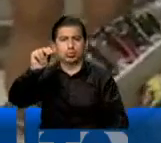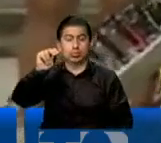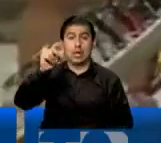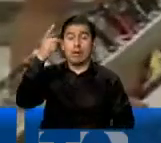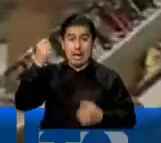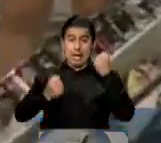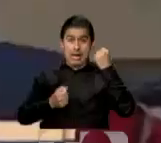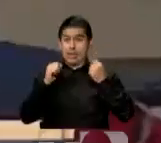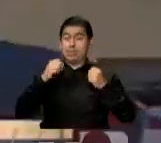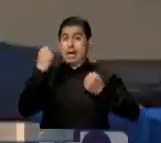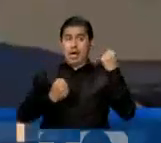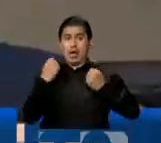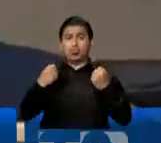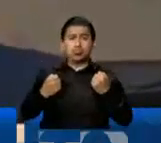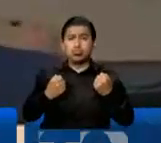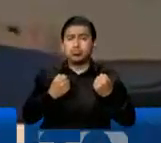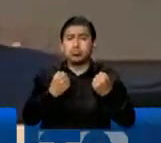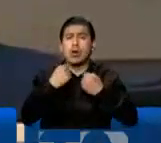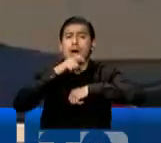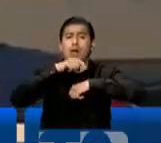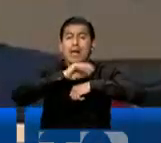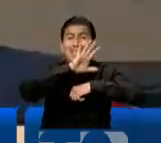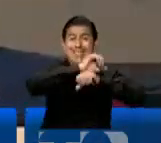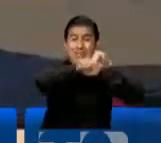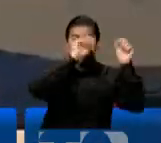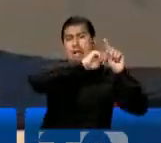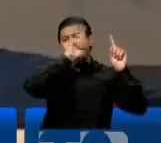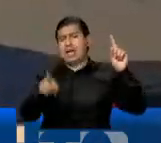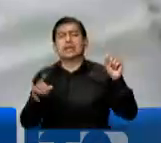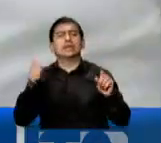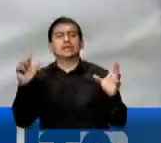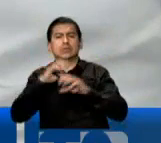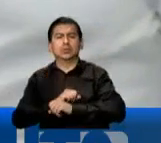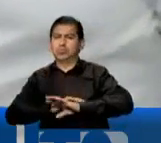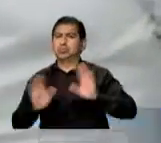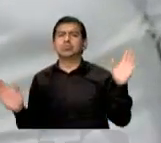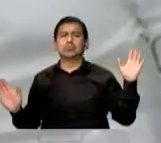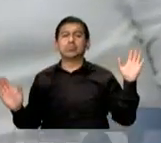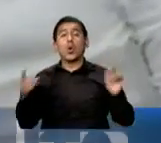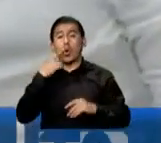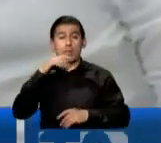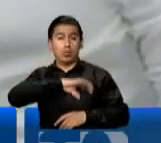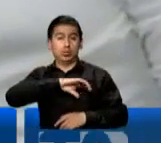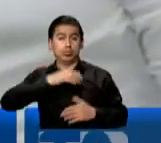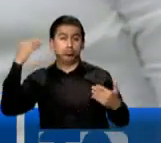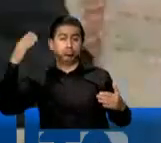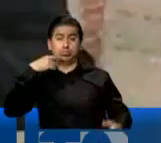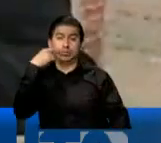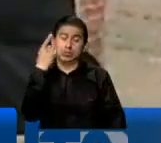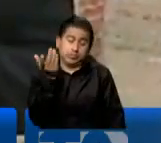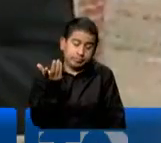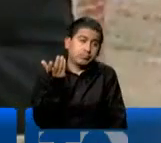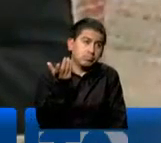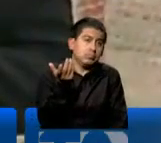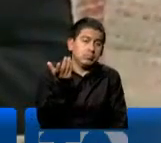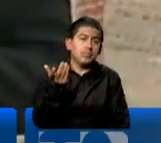vehículos particulares solo podrán circular de 5 de la mañana a 10 de la noche. El alcalde del cantón nos señaló otras